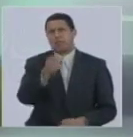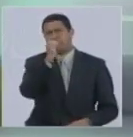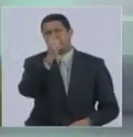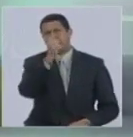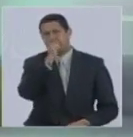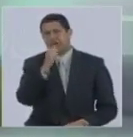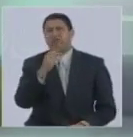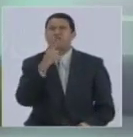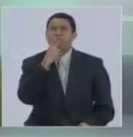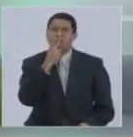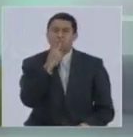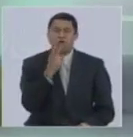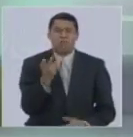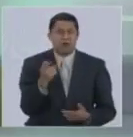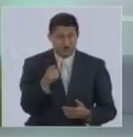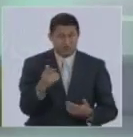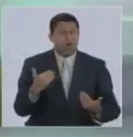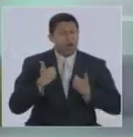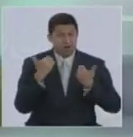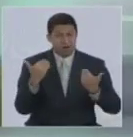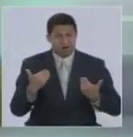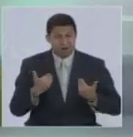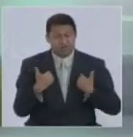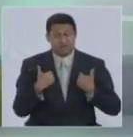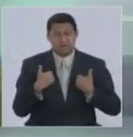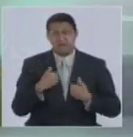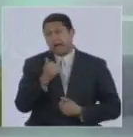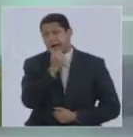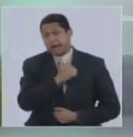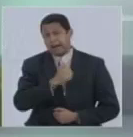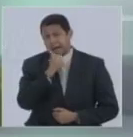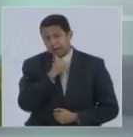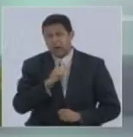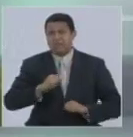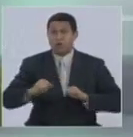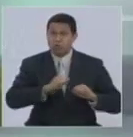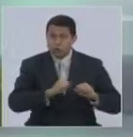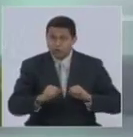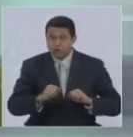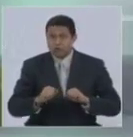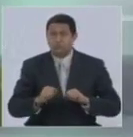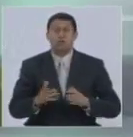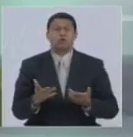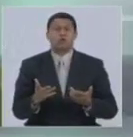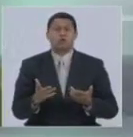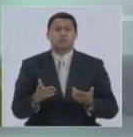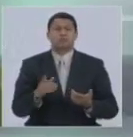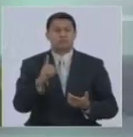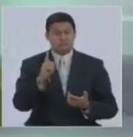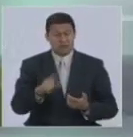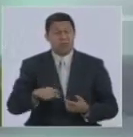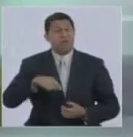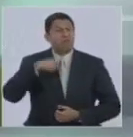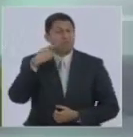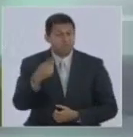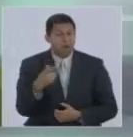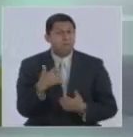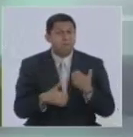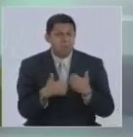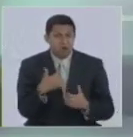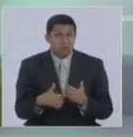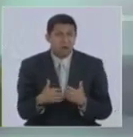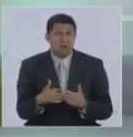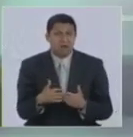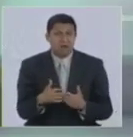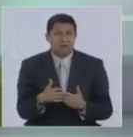alcohol y del tabaco. Esto afecta en la resistencia, en la coordinación, además de que trae complicaciones también hasta